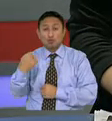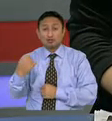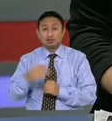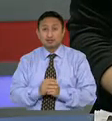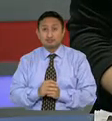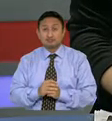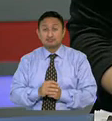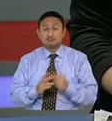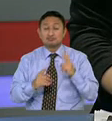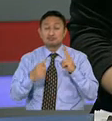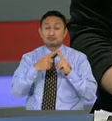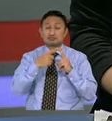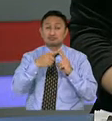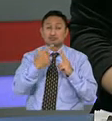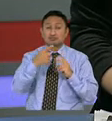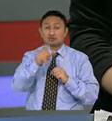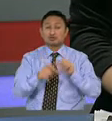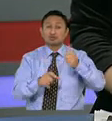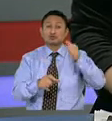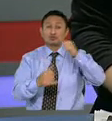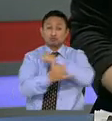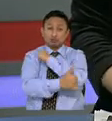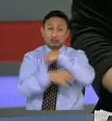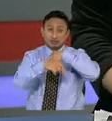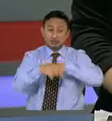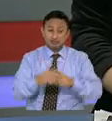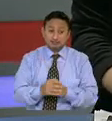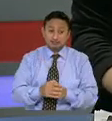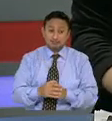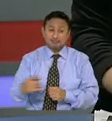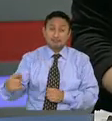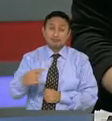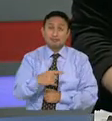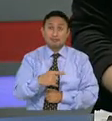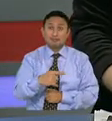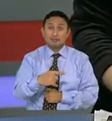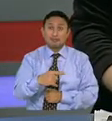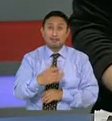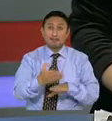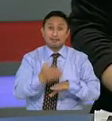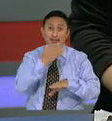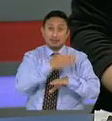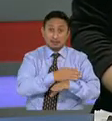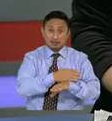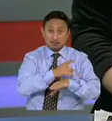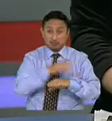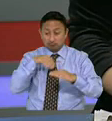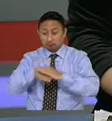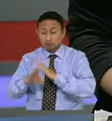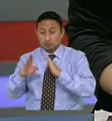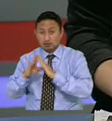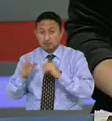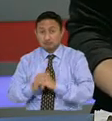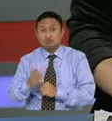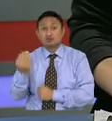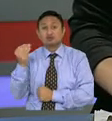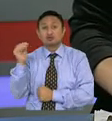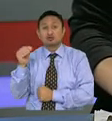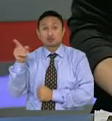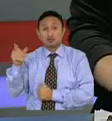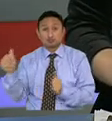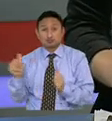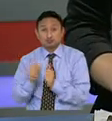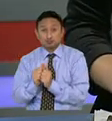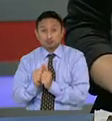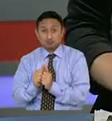por 2 ciudadanos extranjeros a quienes les había dado pasada la noche anterior. Según la policía, un adolescente que vivía con